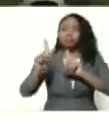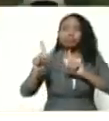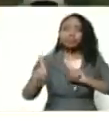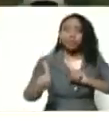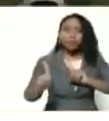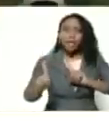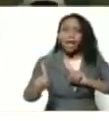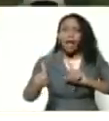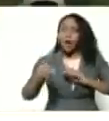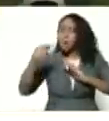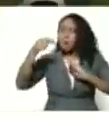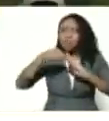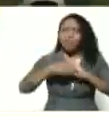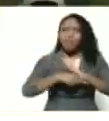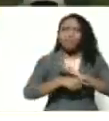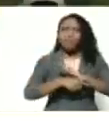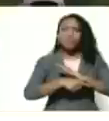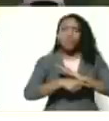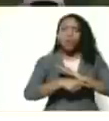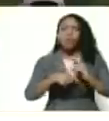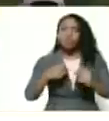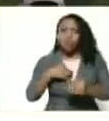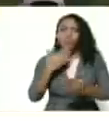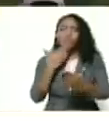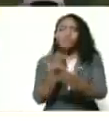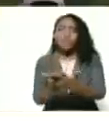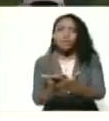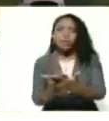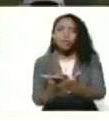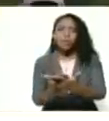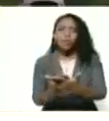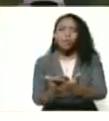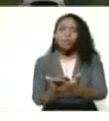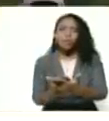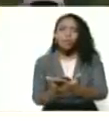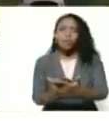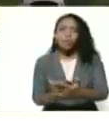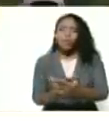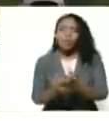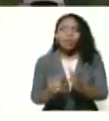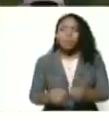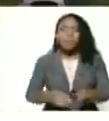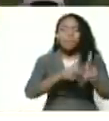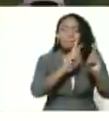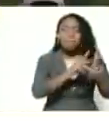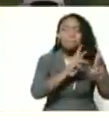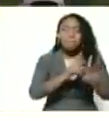en los más perentorios, pido un superplan.